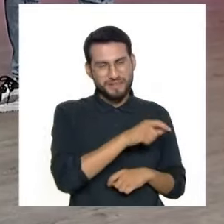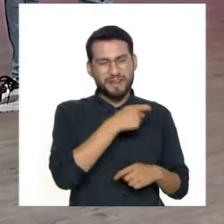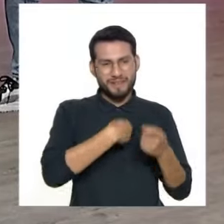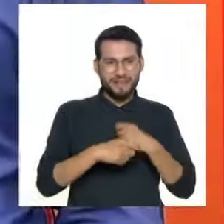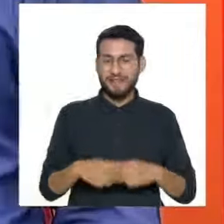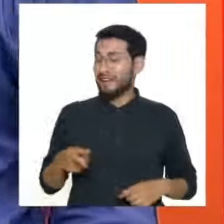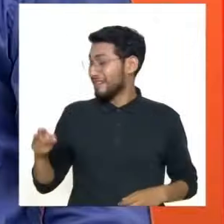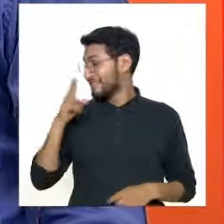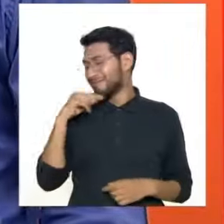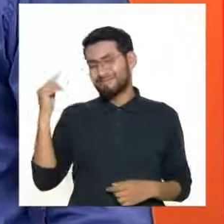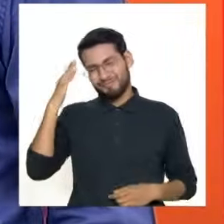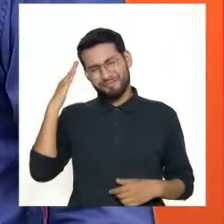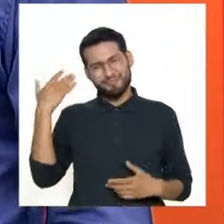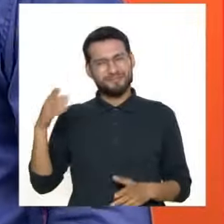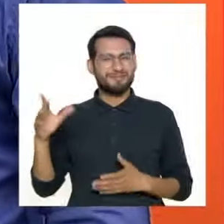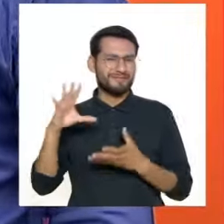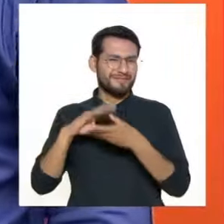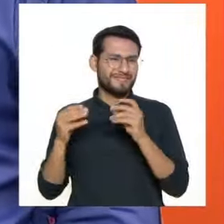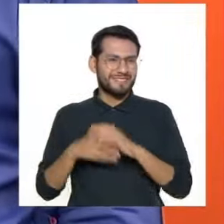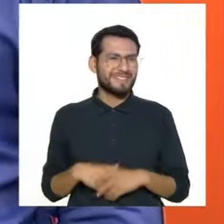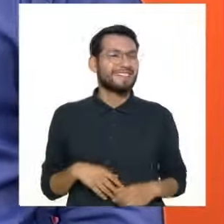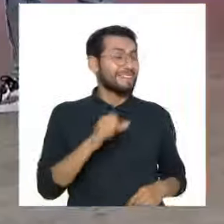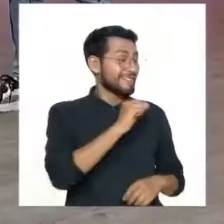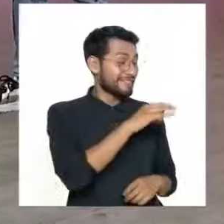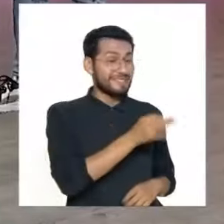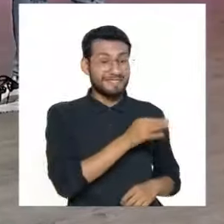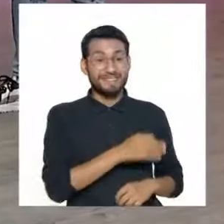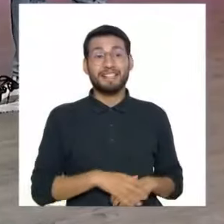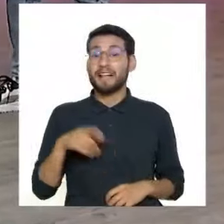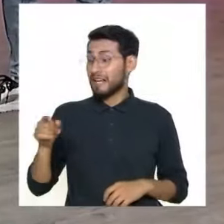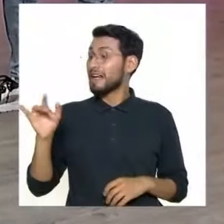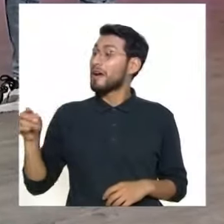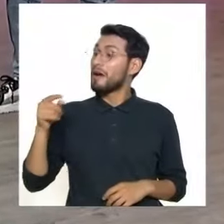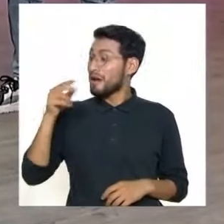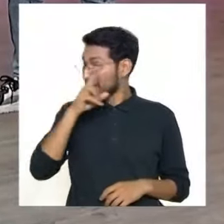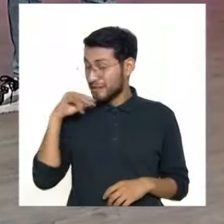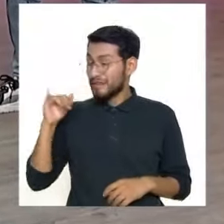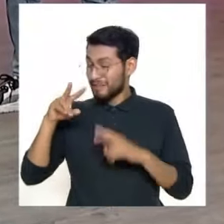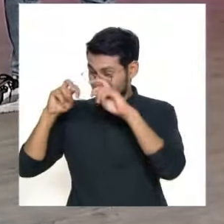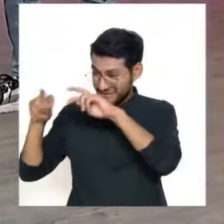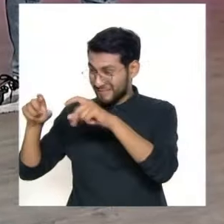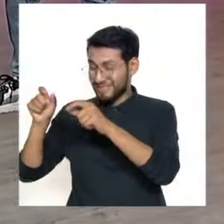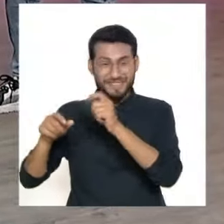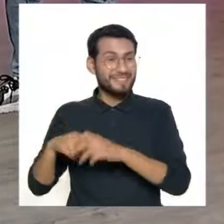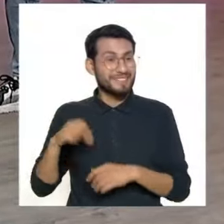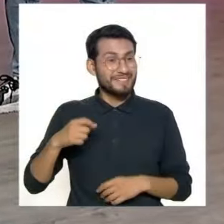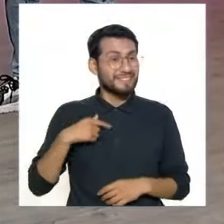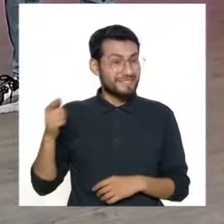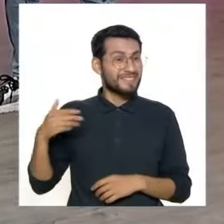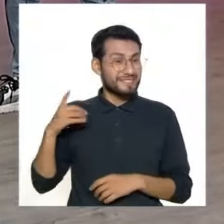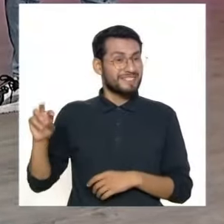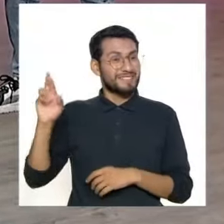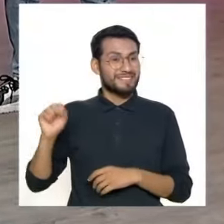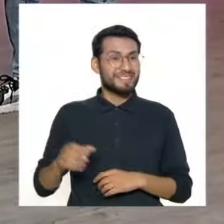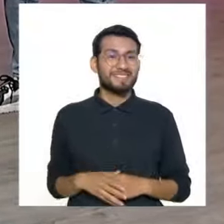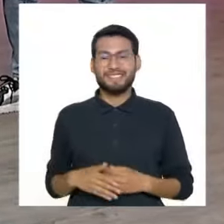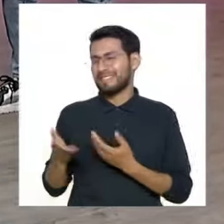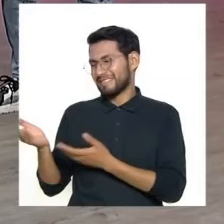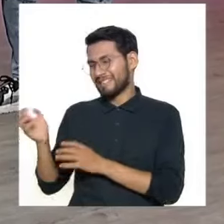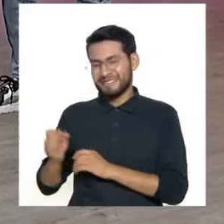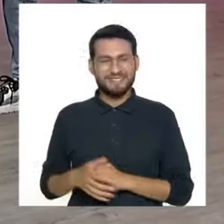nicolasa lo sabe todo ella también es antropóloga yo s yo creo tiene doctorado es más Sí